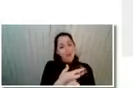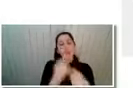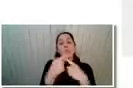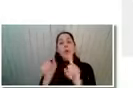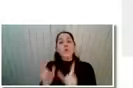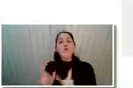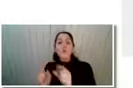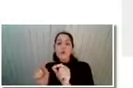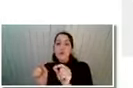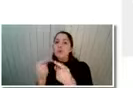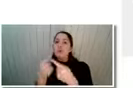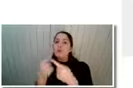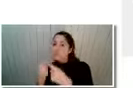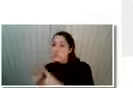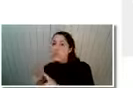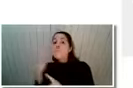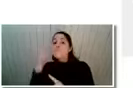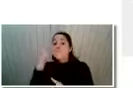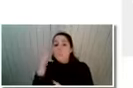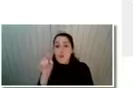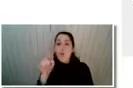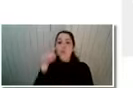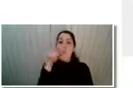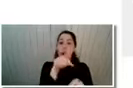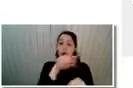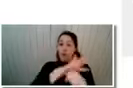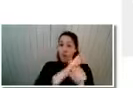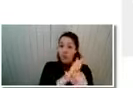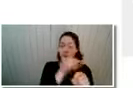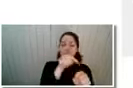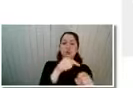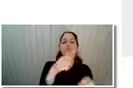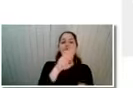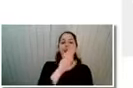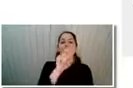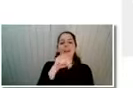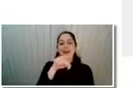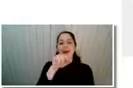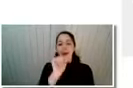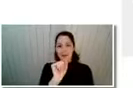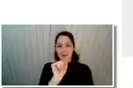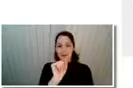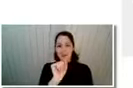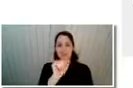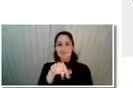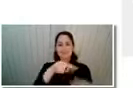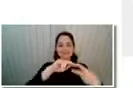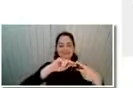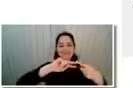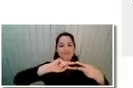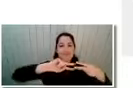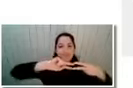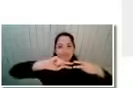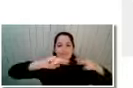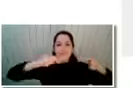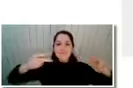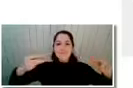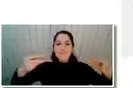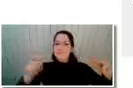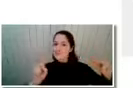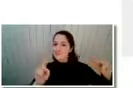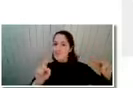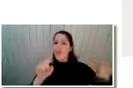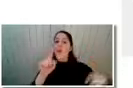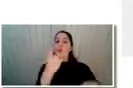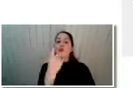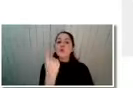pero este, que estamos enfocados ahora, es un virus de RNA y es de hebra simple, es decir, es RNA,